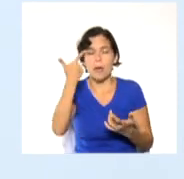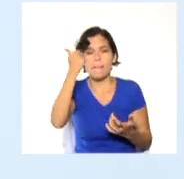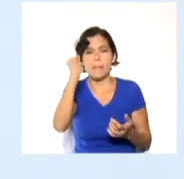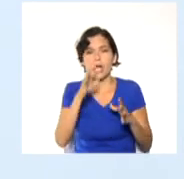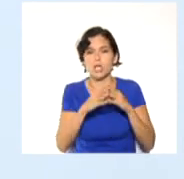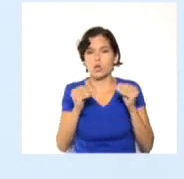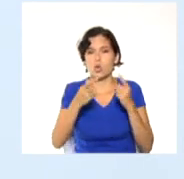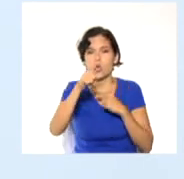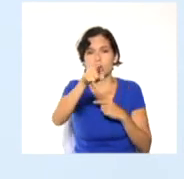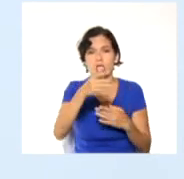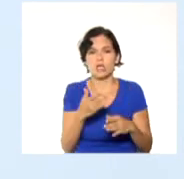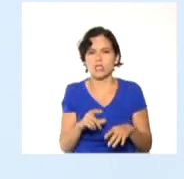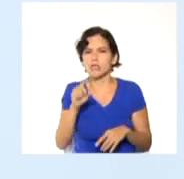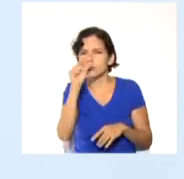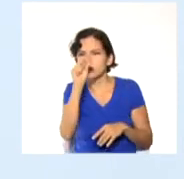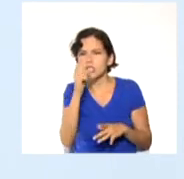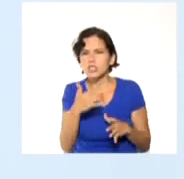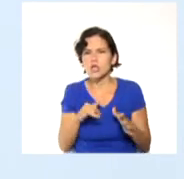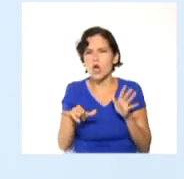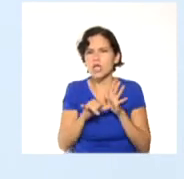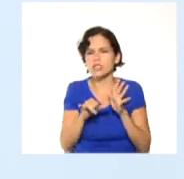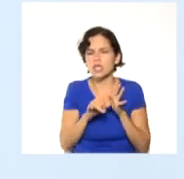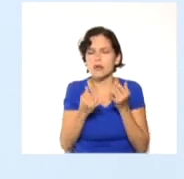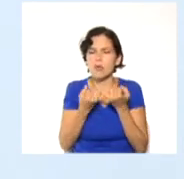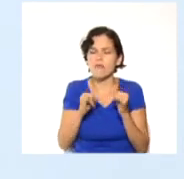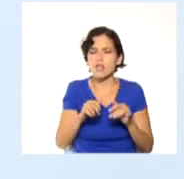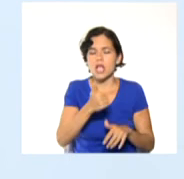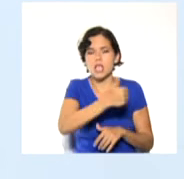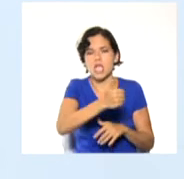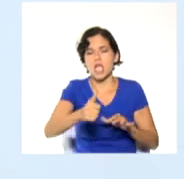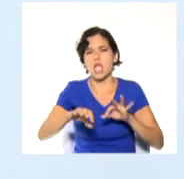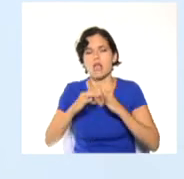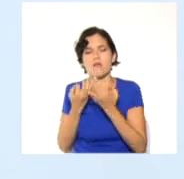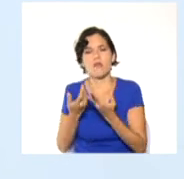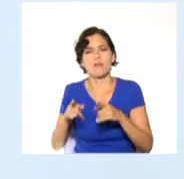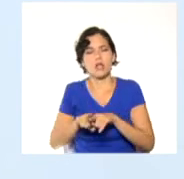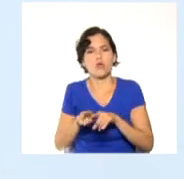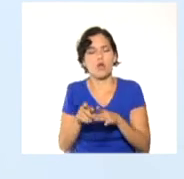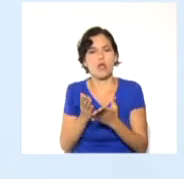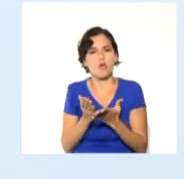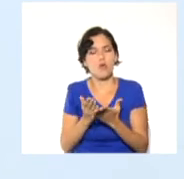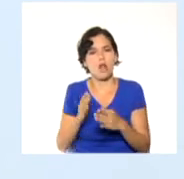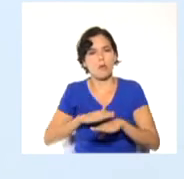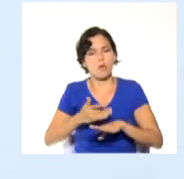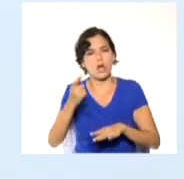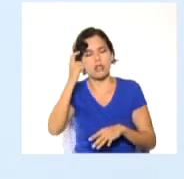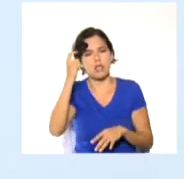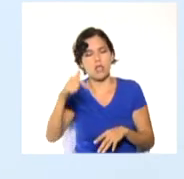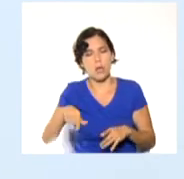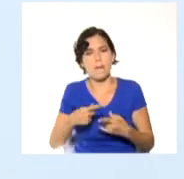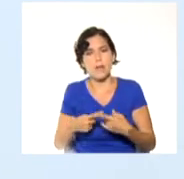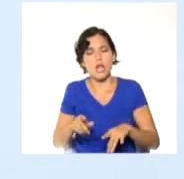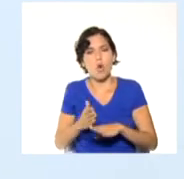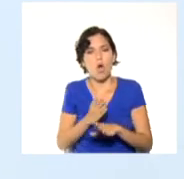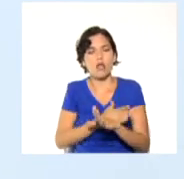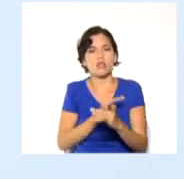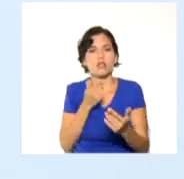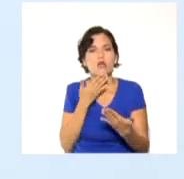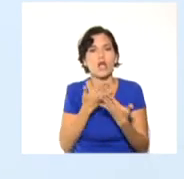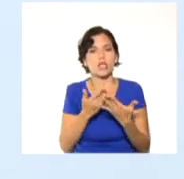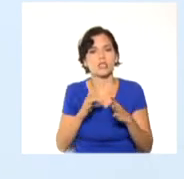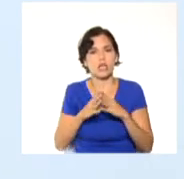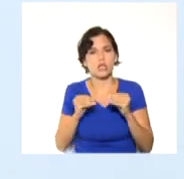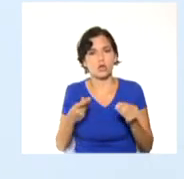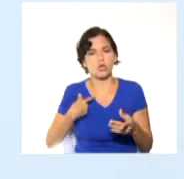todos ustedes. Ya casi nos acercamos al final de Cada Familia Una Escuela por el día de hoy. Pero antes quiero agradecerles a